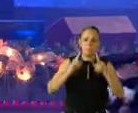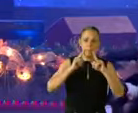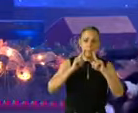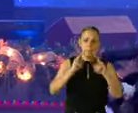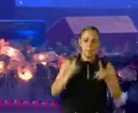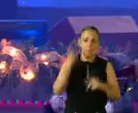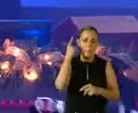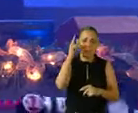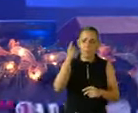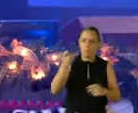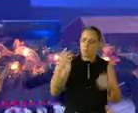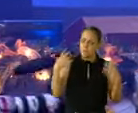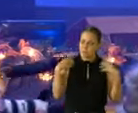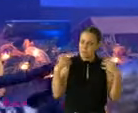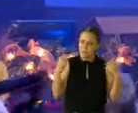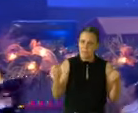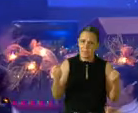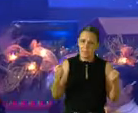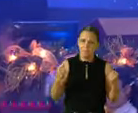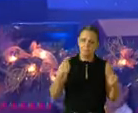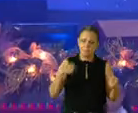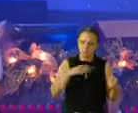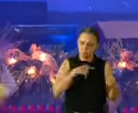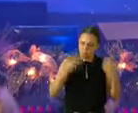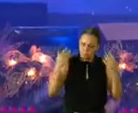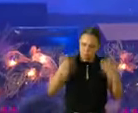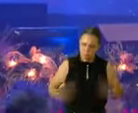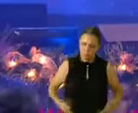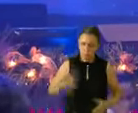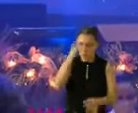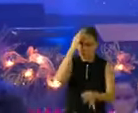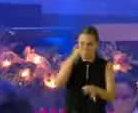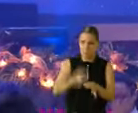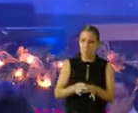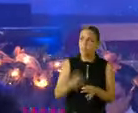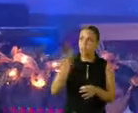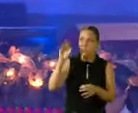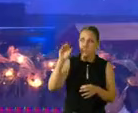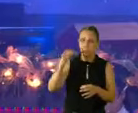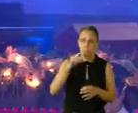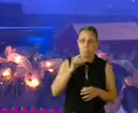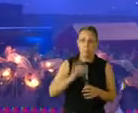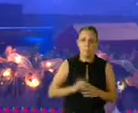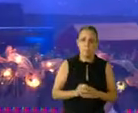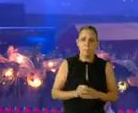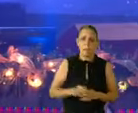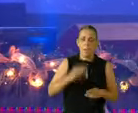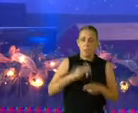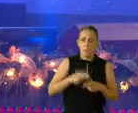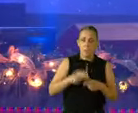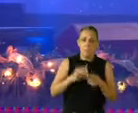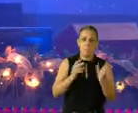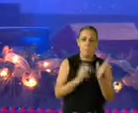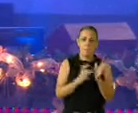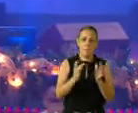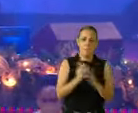sobre los cuerpos enfermos. Y vamos a orar en el nombre de Jesús de Nazaret. La Biblia